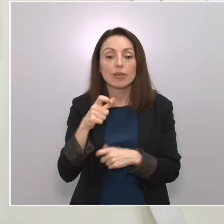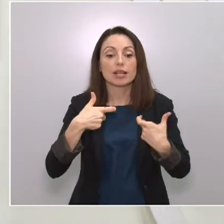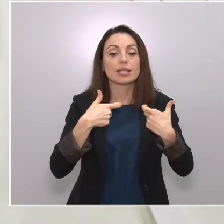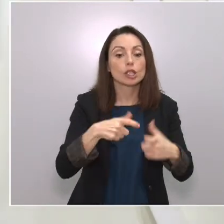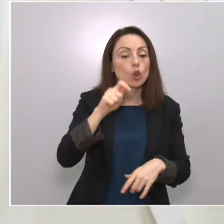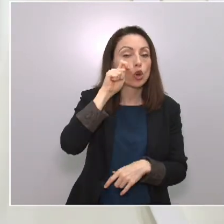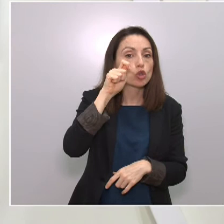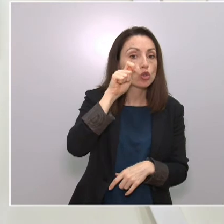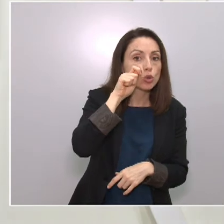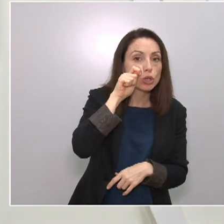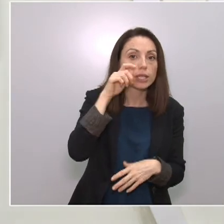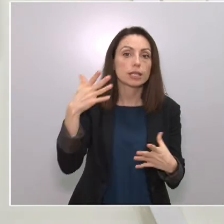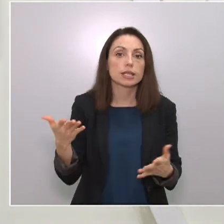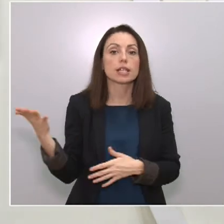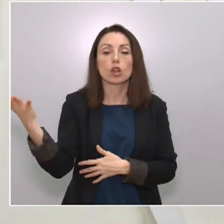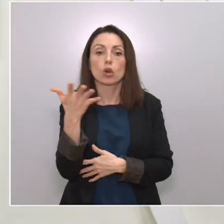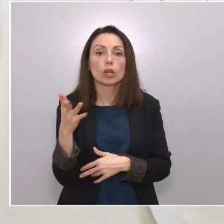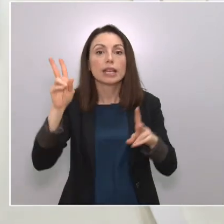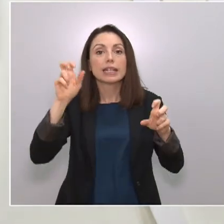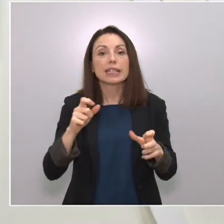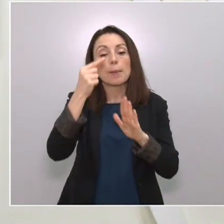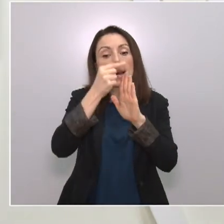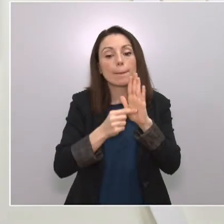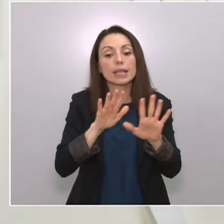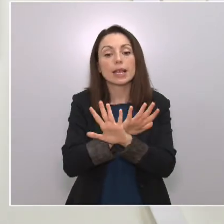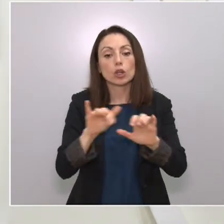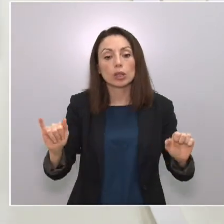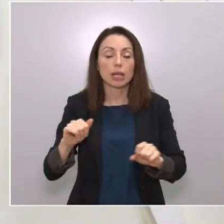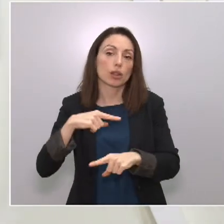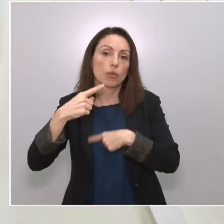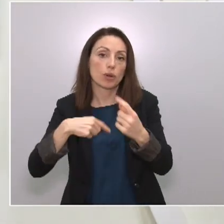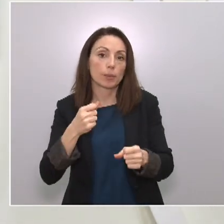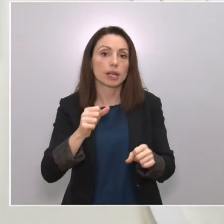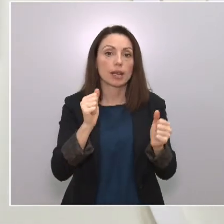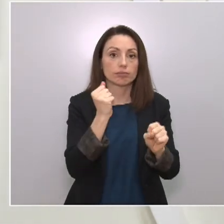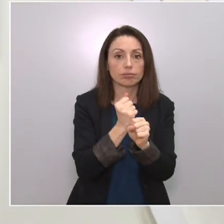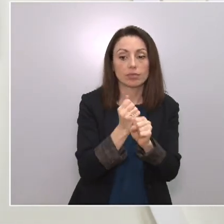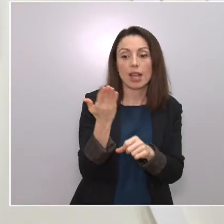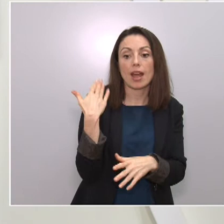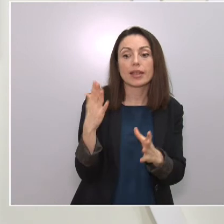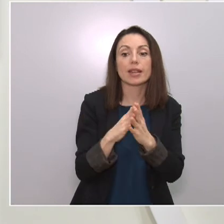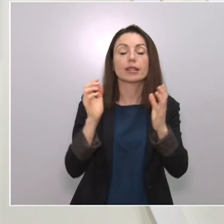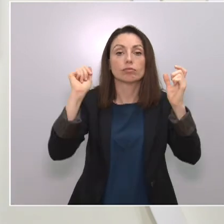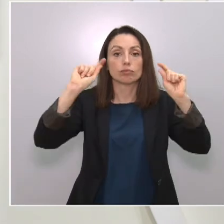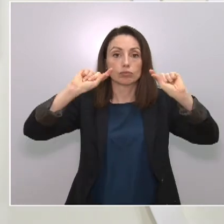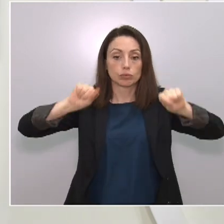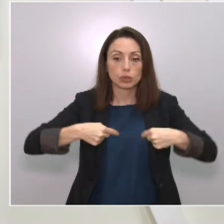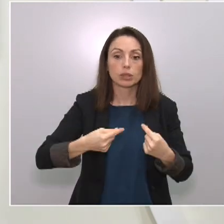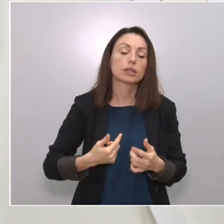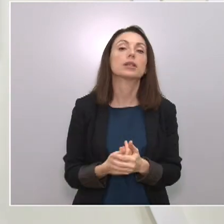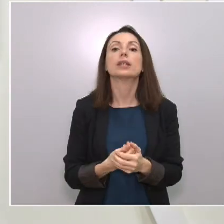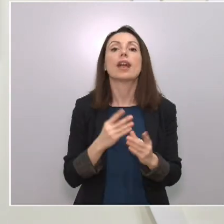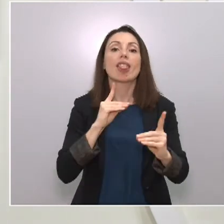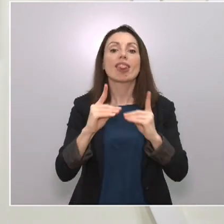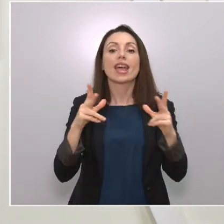hostelería. Respecto a las medidas de conciliación, saben que ayer firmamos, como bien ha hecho alusión, ese pacto por el